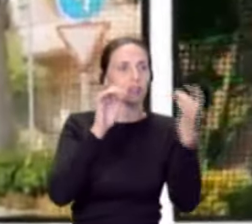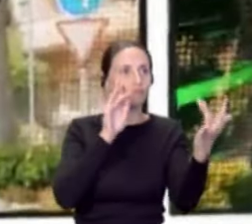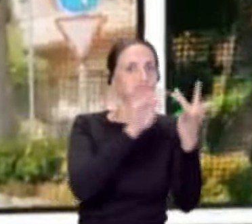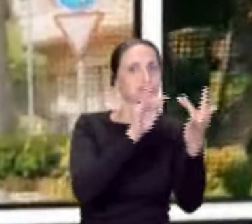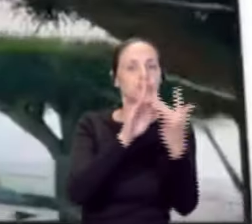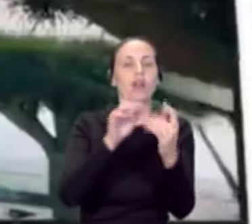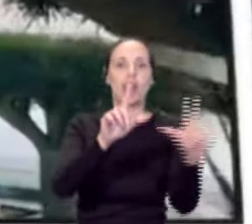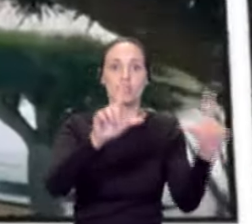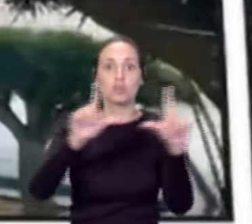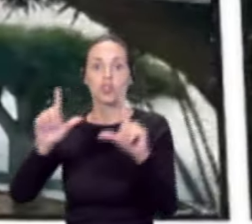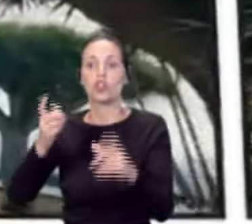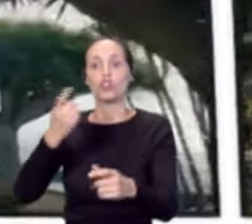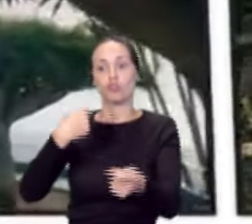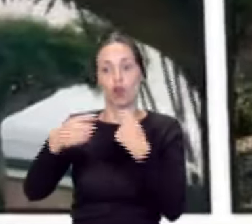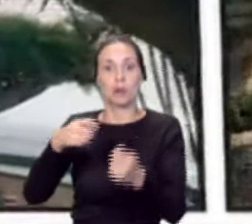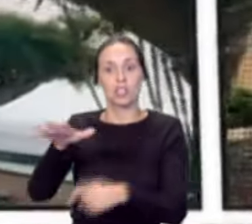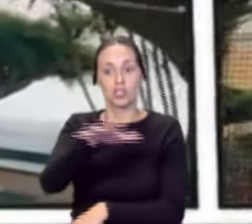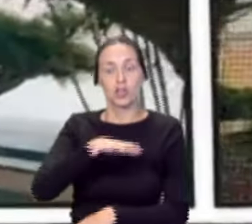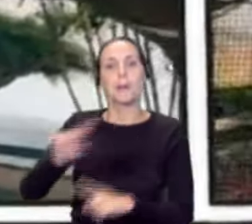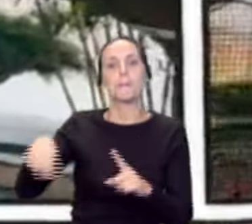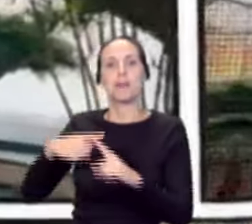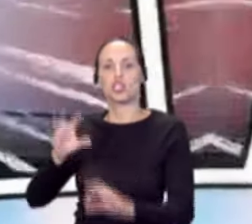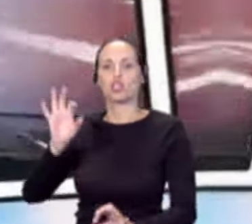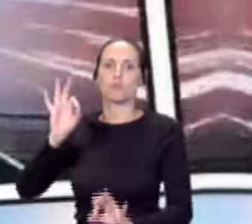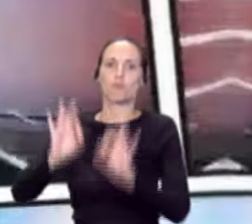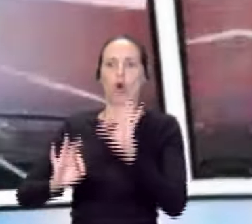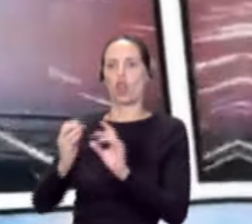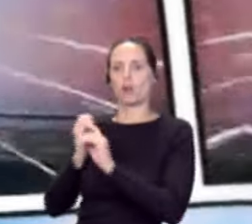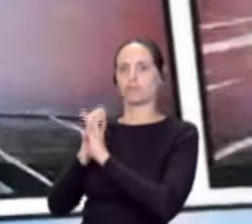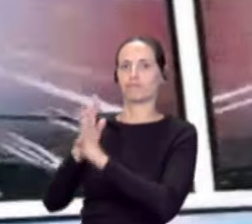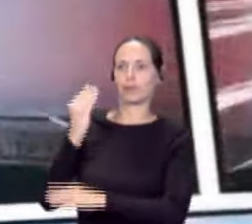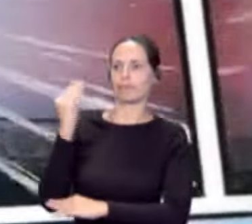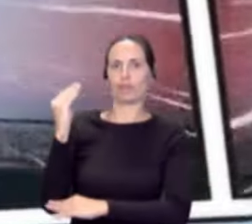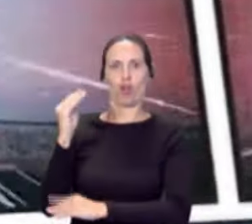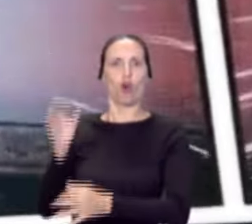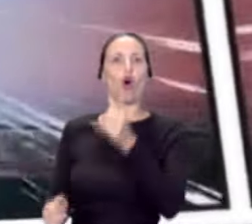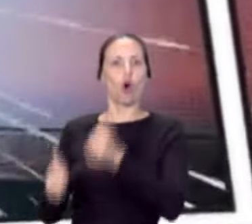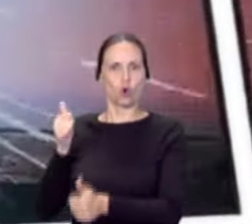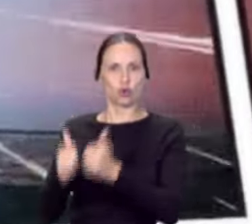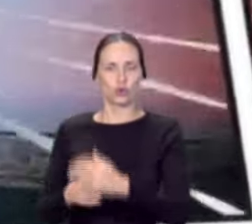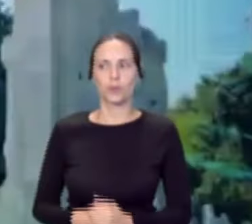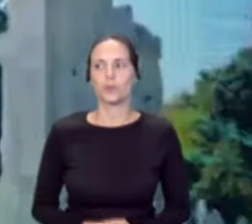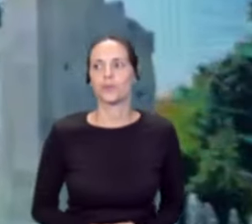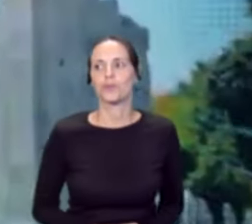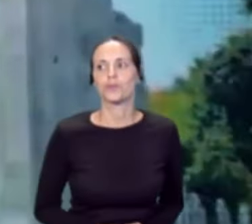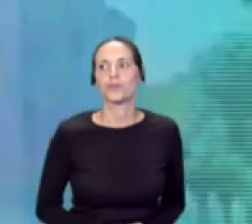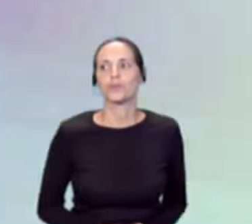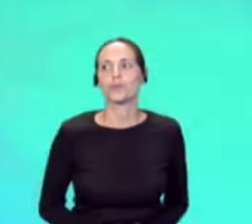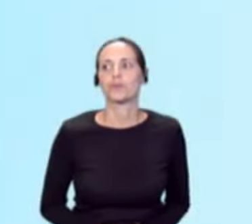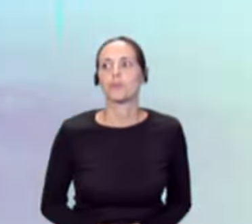zona comercial y hasta concurso de cosplay. 4 al 27 de octubre, en toda la ciudad.